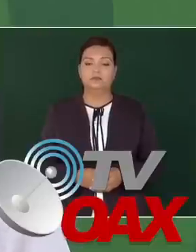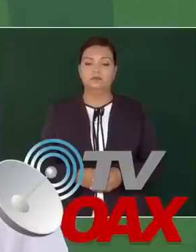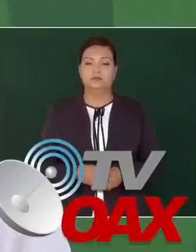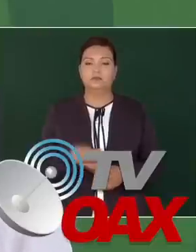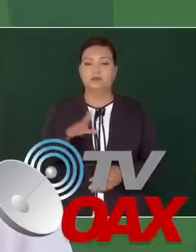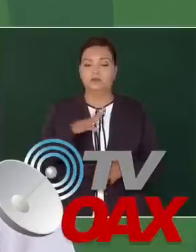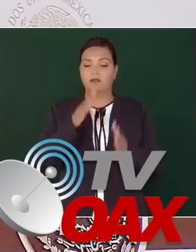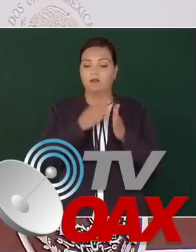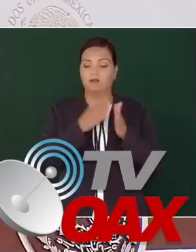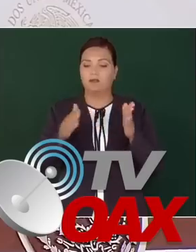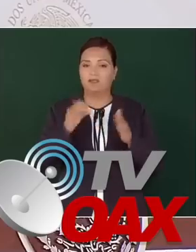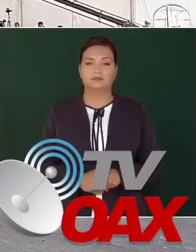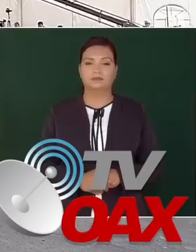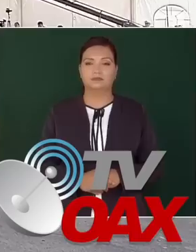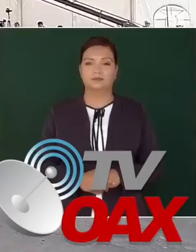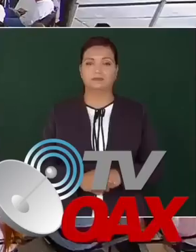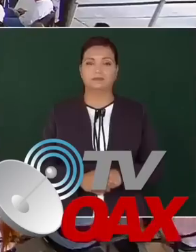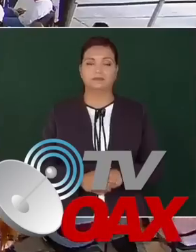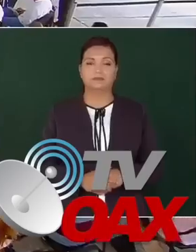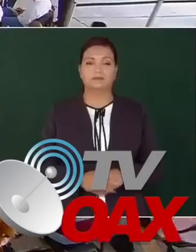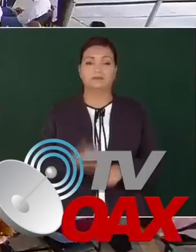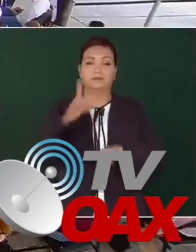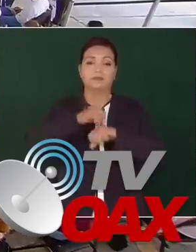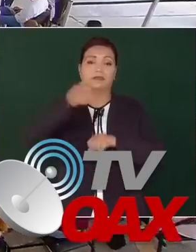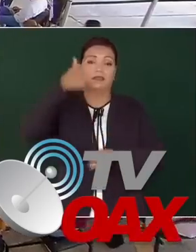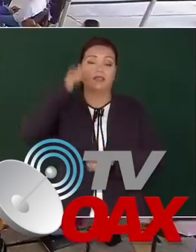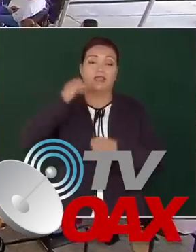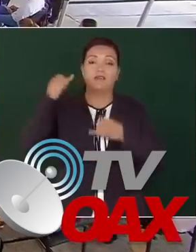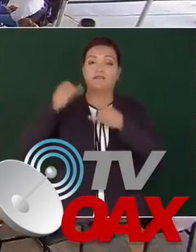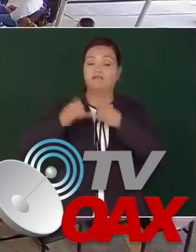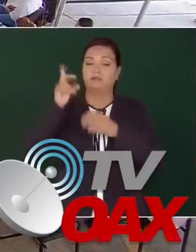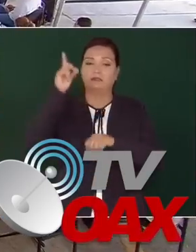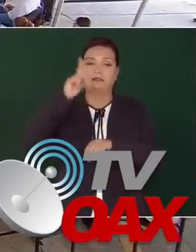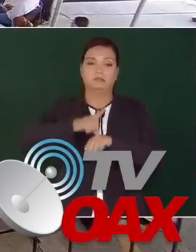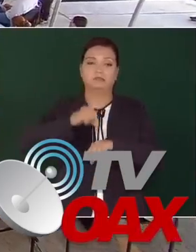el tramo del Istmo. Ayer era el último día